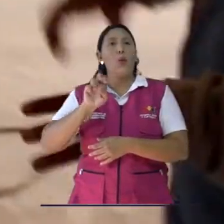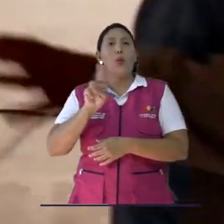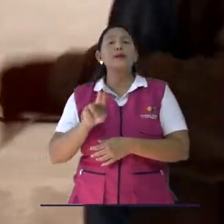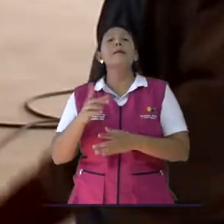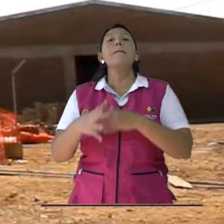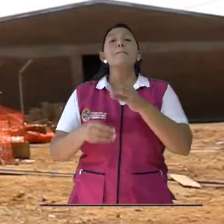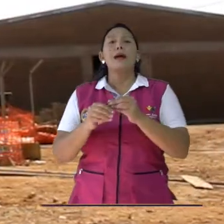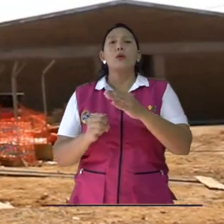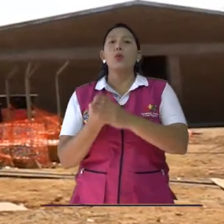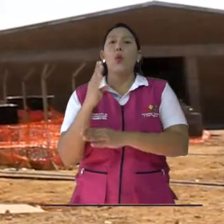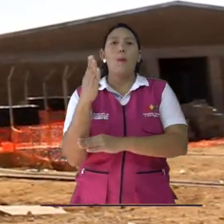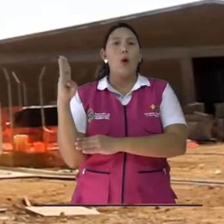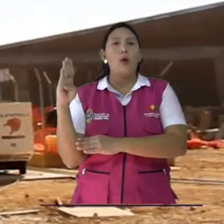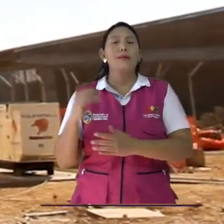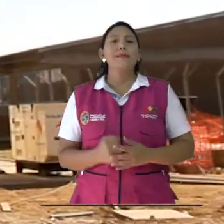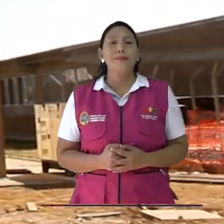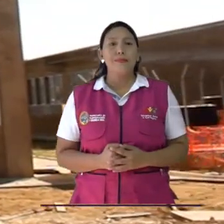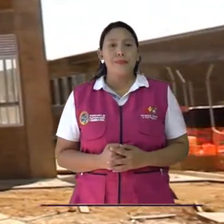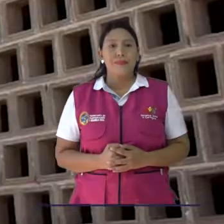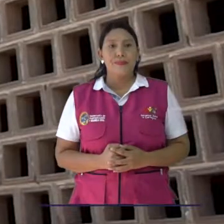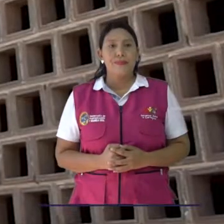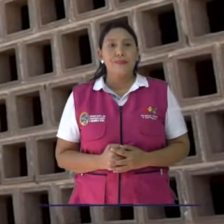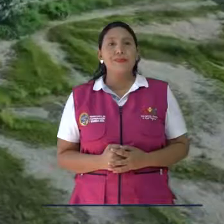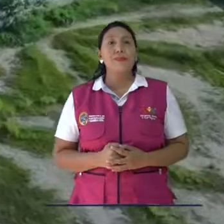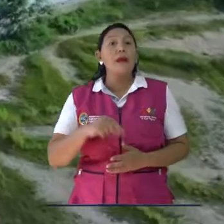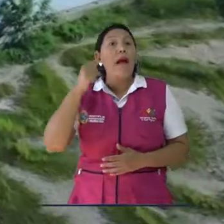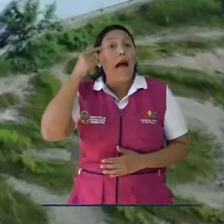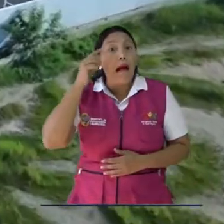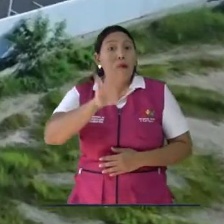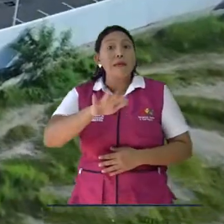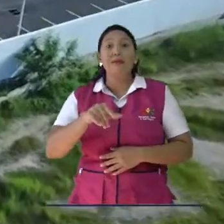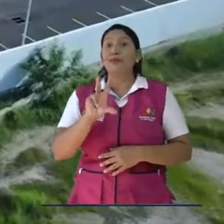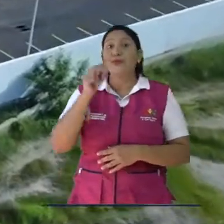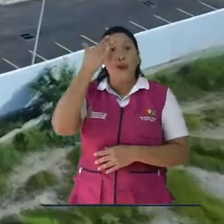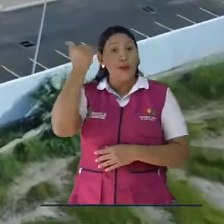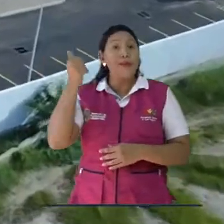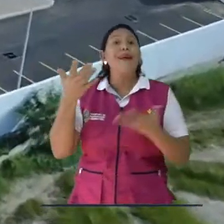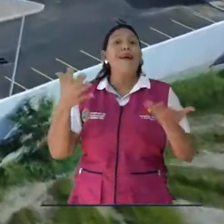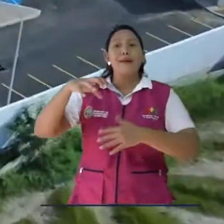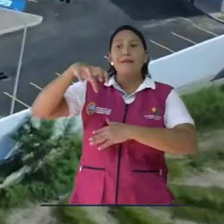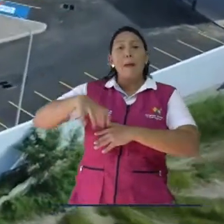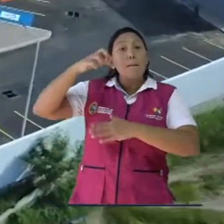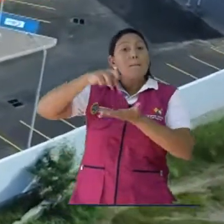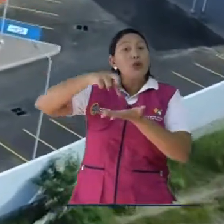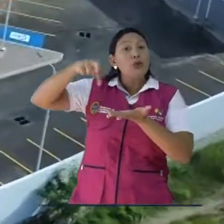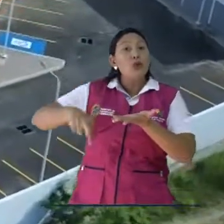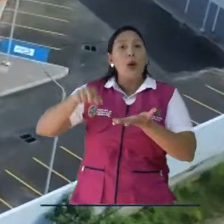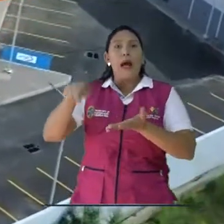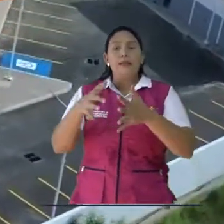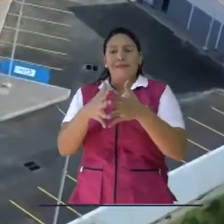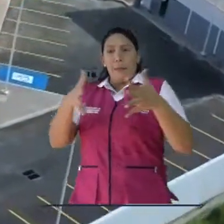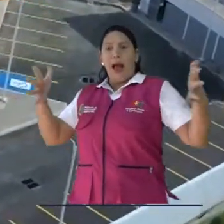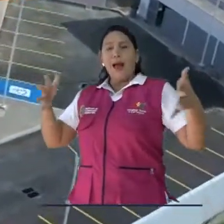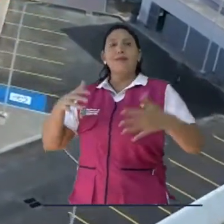Aranjuez y la Institución Educativa Nuevo Bosque. Ah, y no olvidemos la nueva estación de policía del